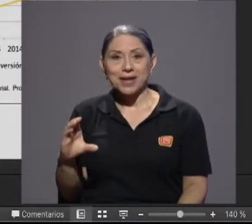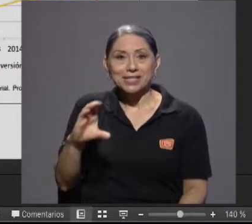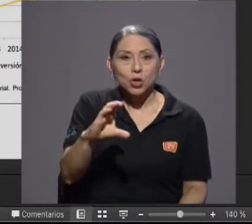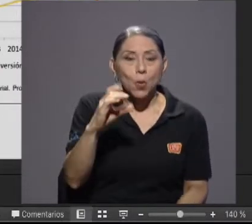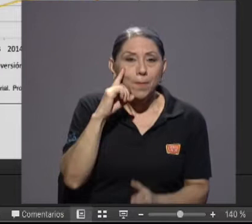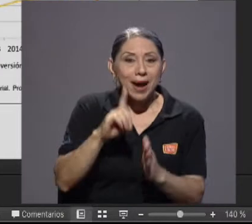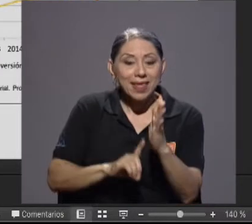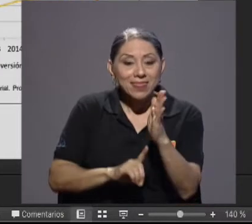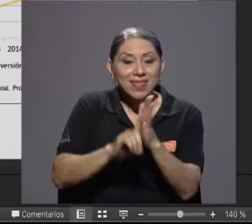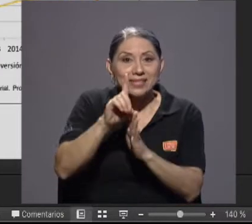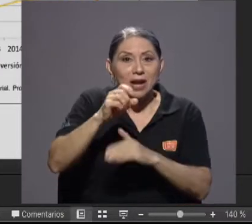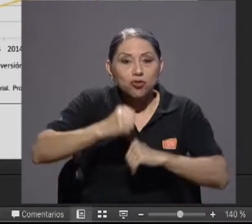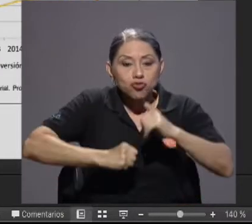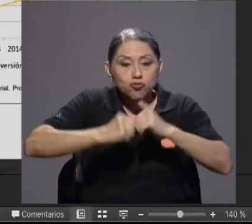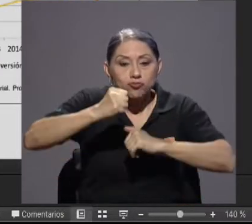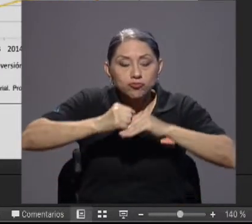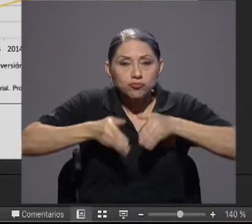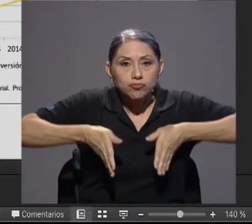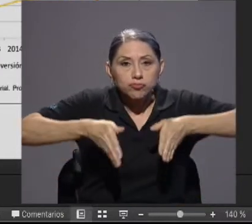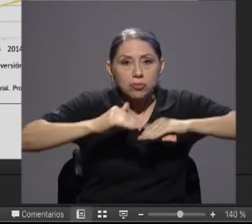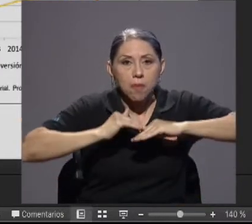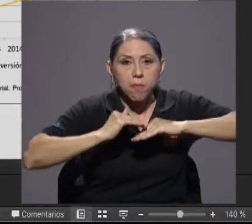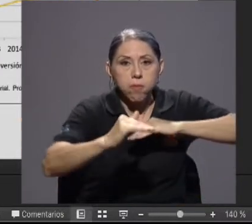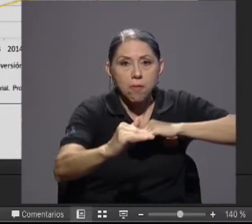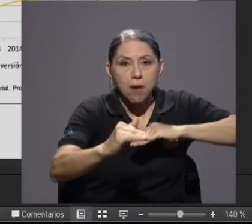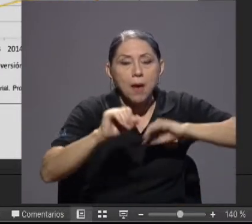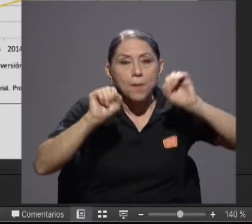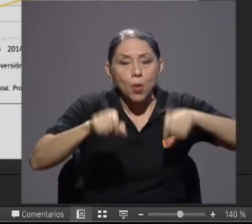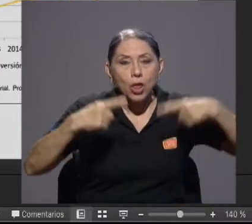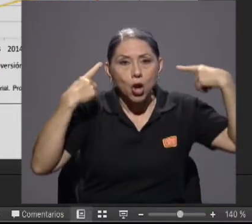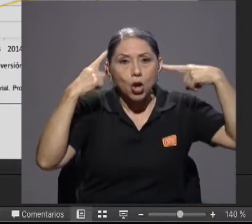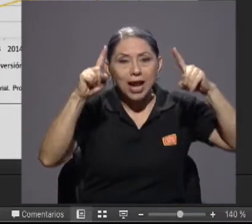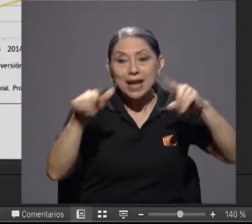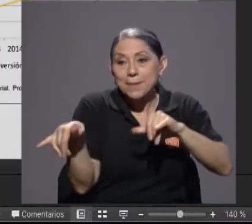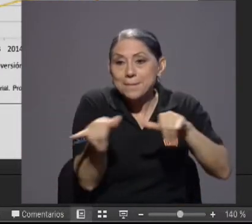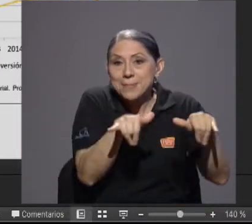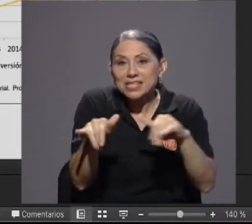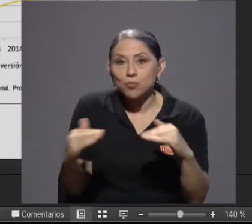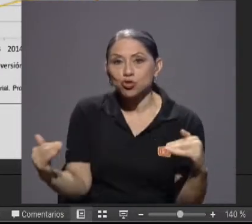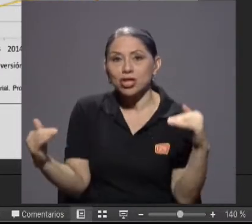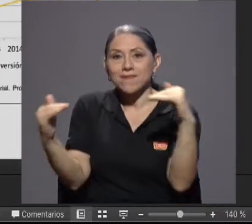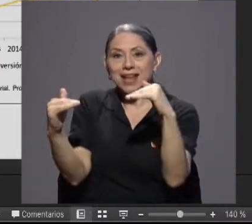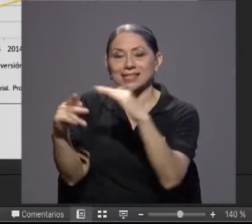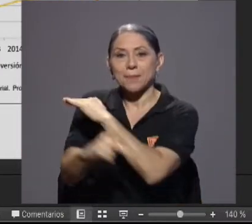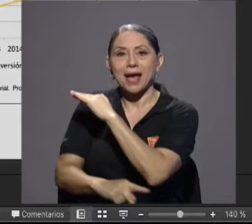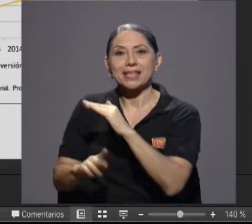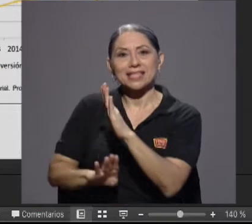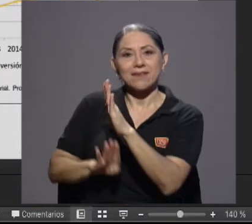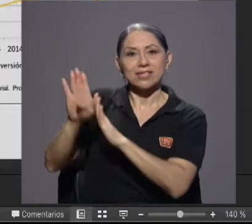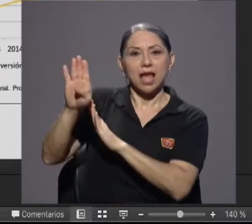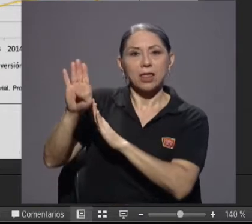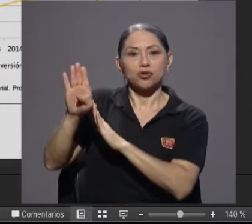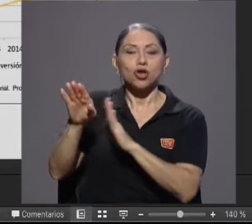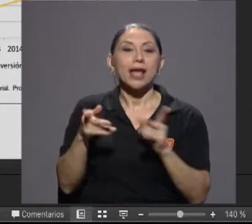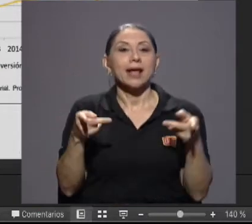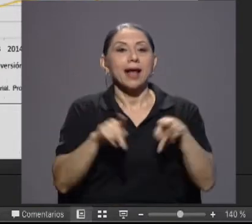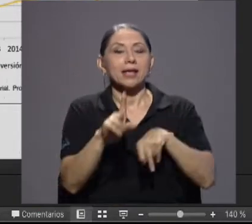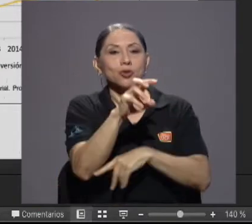desarrollo de infraestructura para poder alcanzar los niveles de desarrollo de países más avanzados. En el caso de Costa